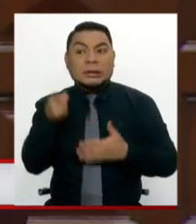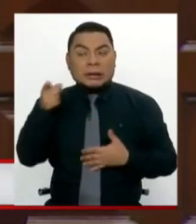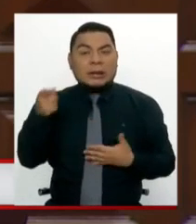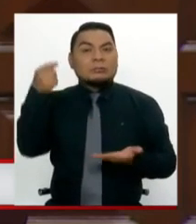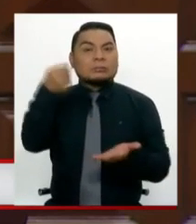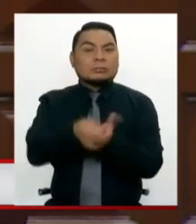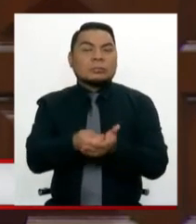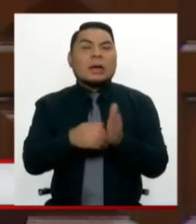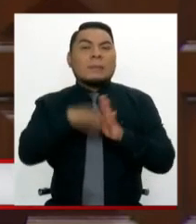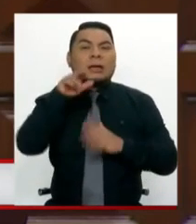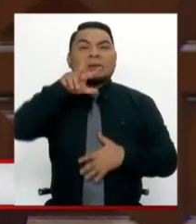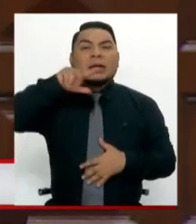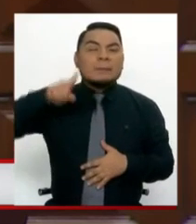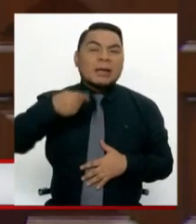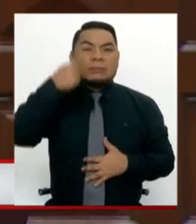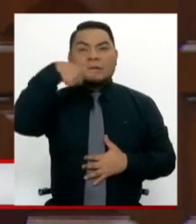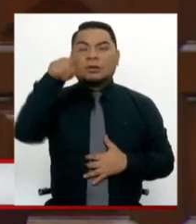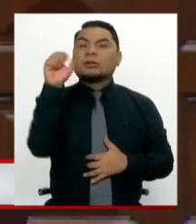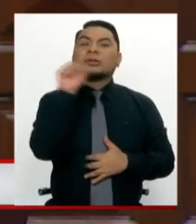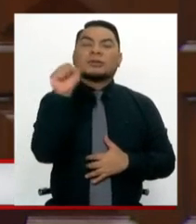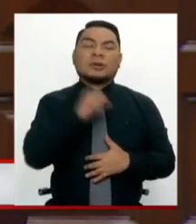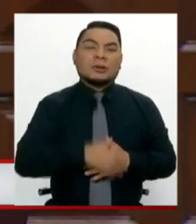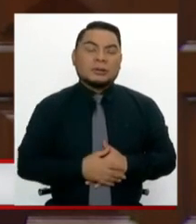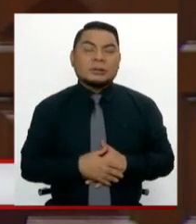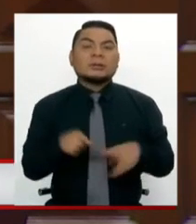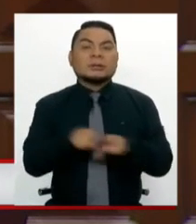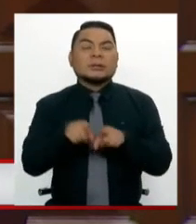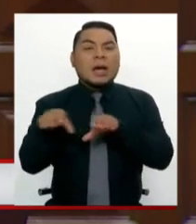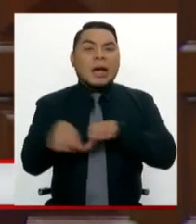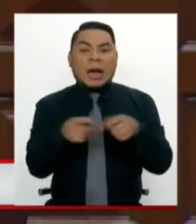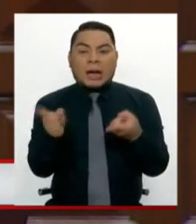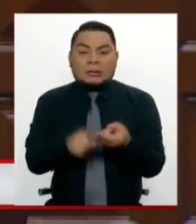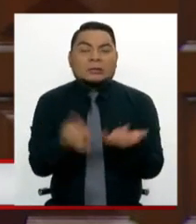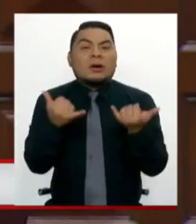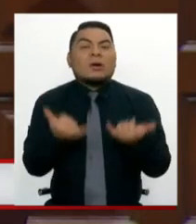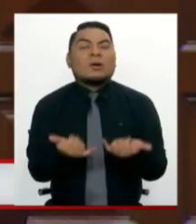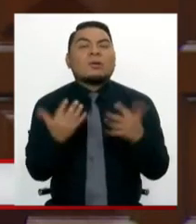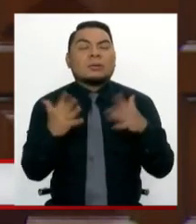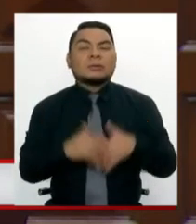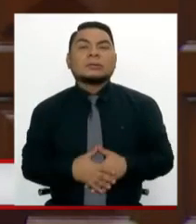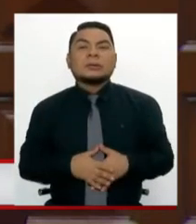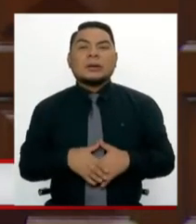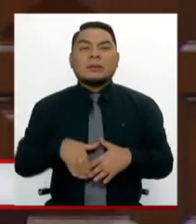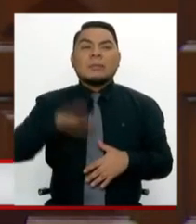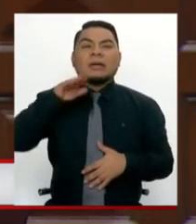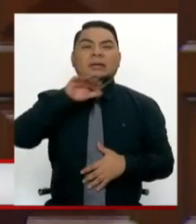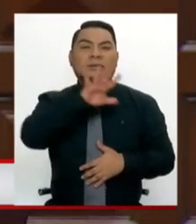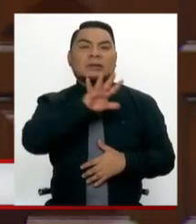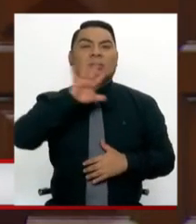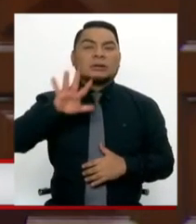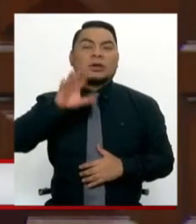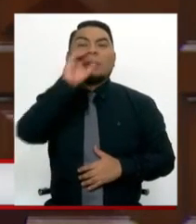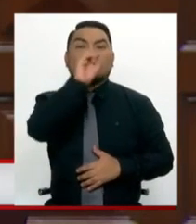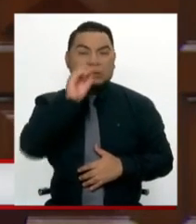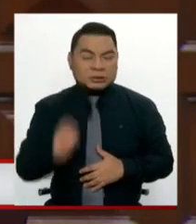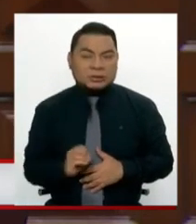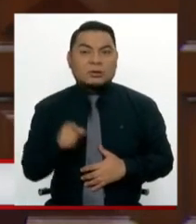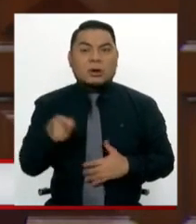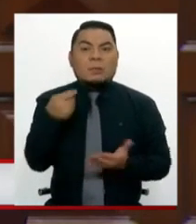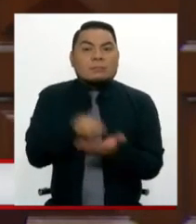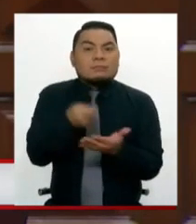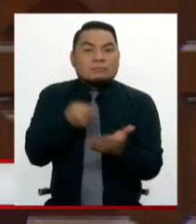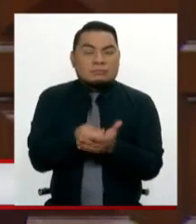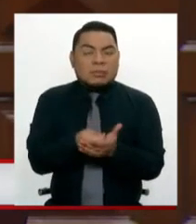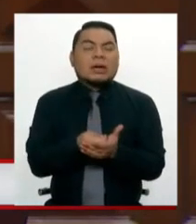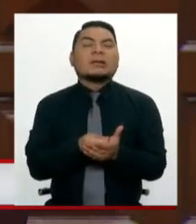invirtiendo más de 3.000 millones de soles y ejecutando a la fecha más del 55% del